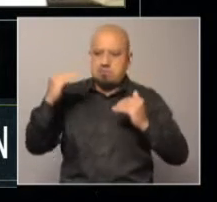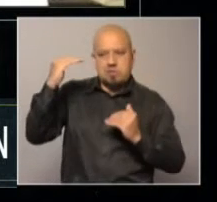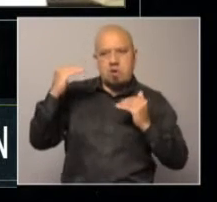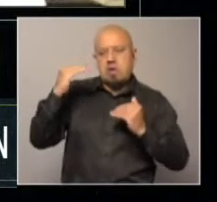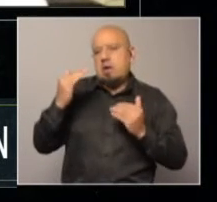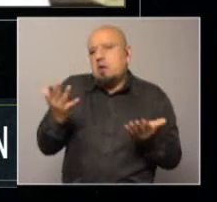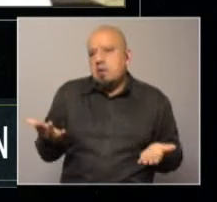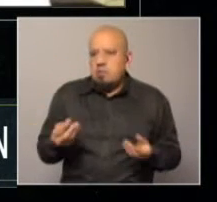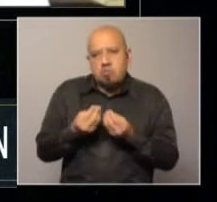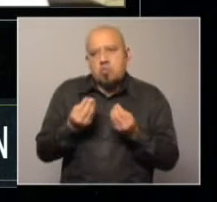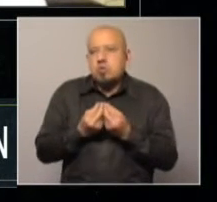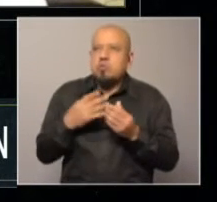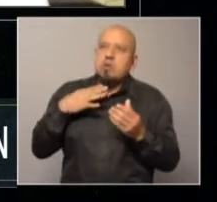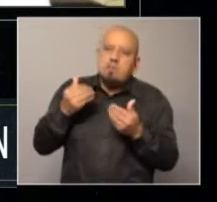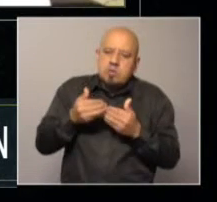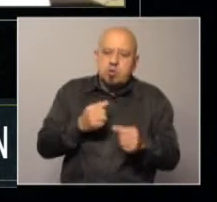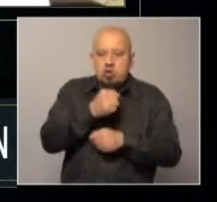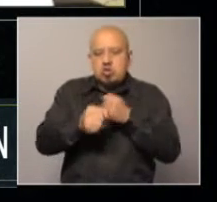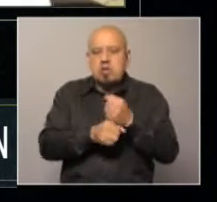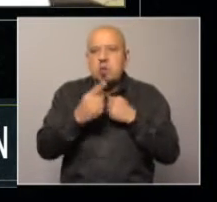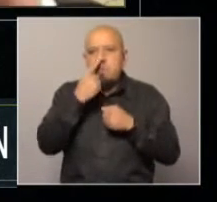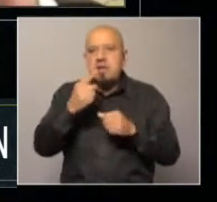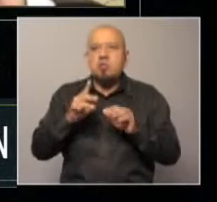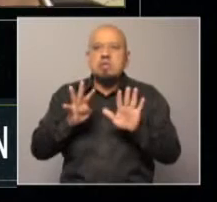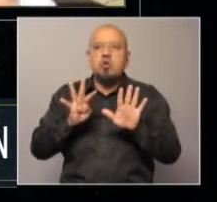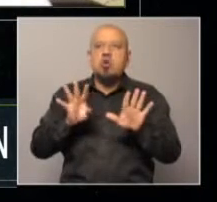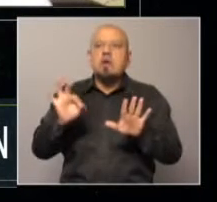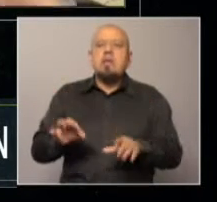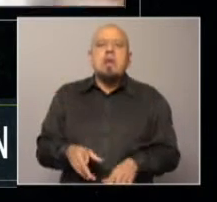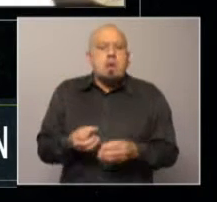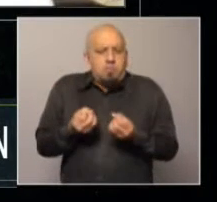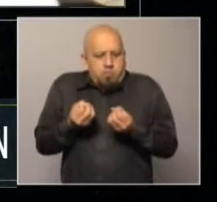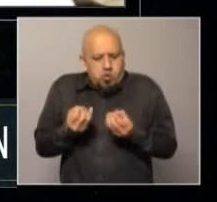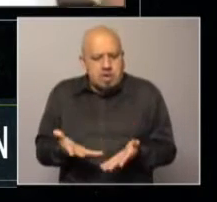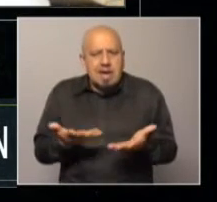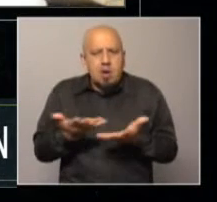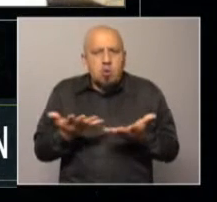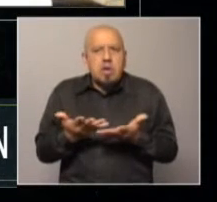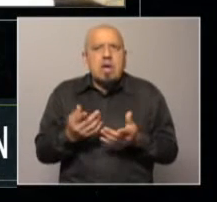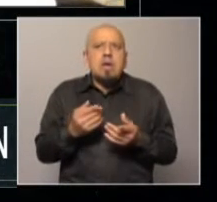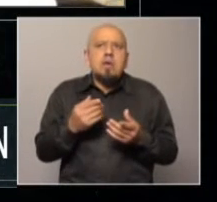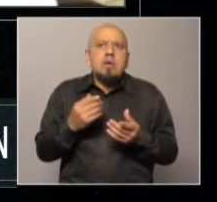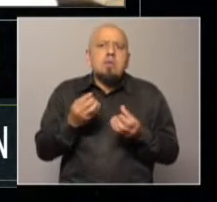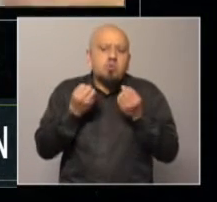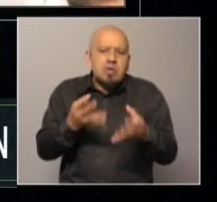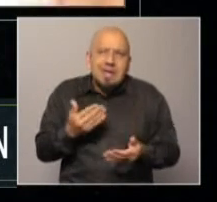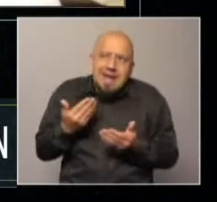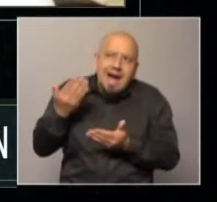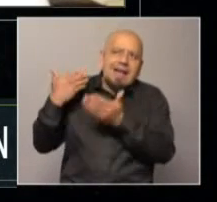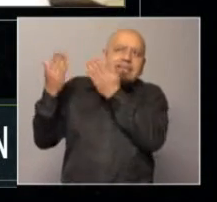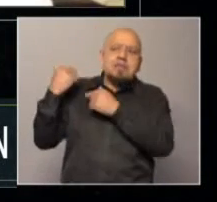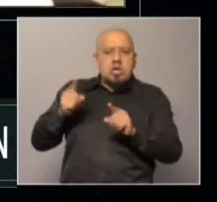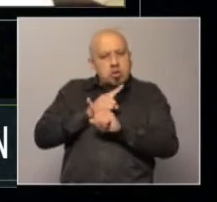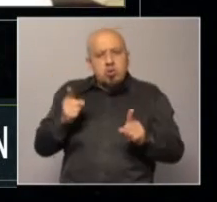estable desde los años 90. La pregunta ahí es ¿por qué ahora y no antes? ¿Por qué no antes